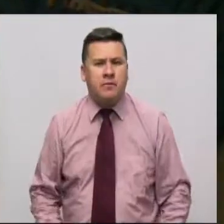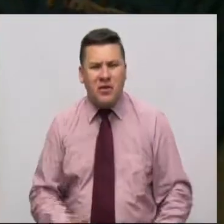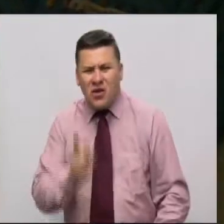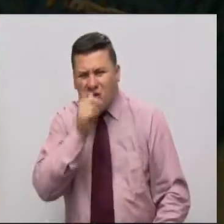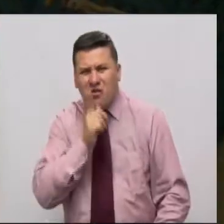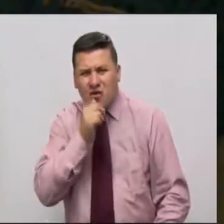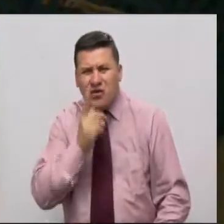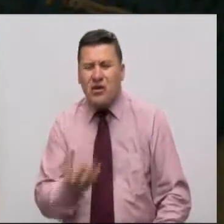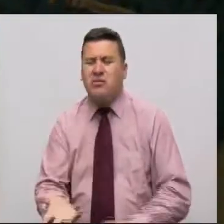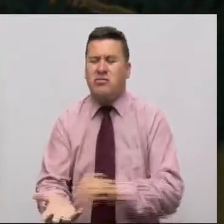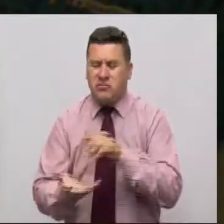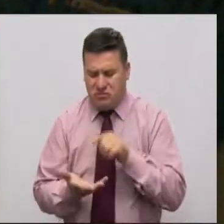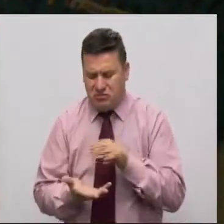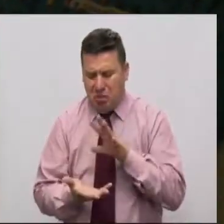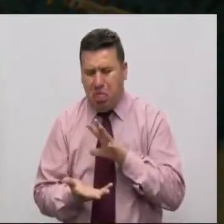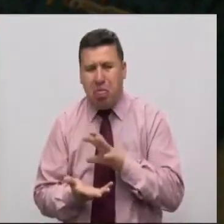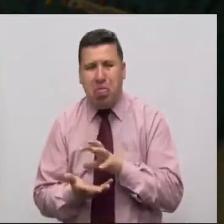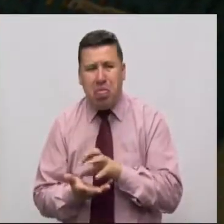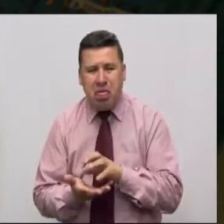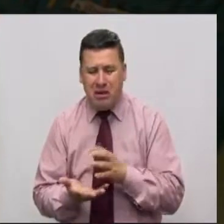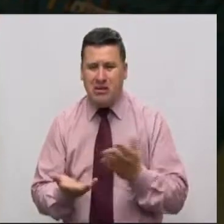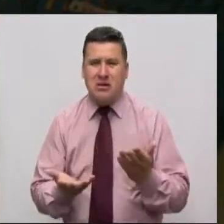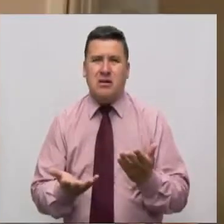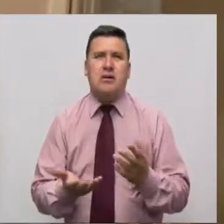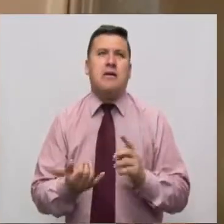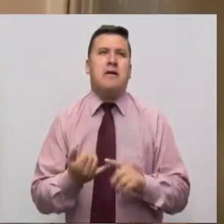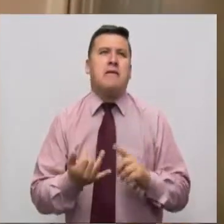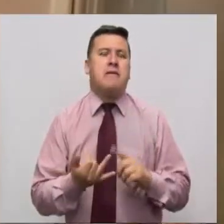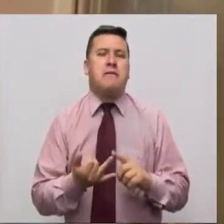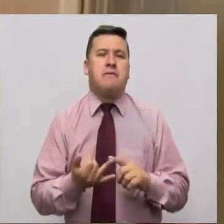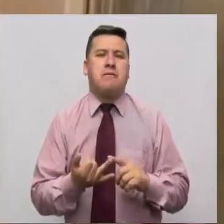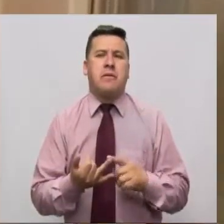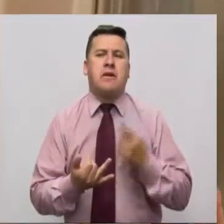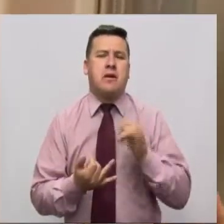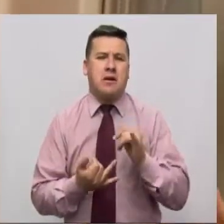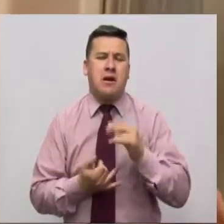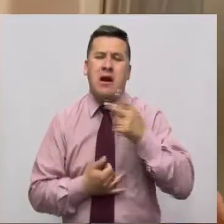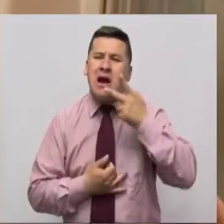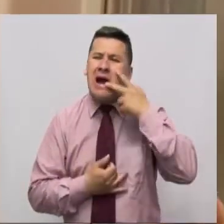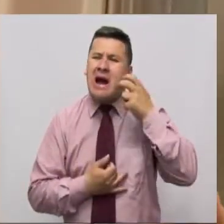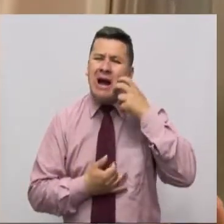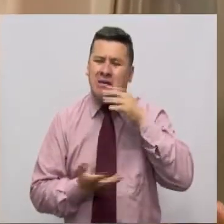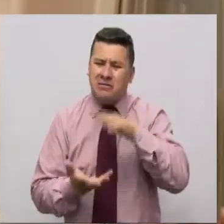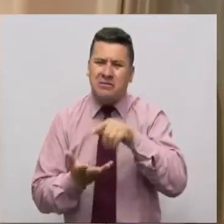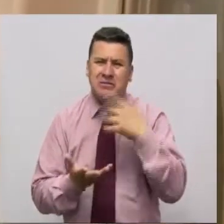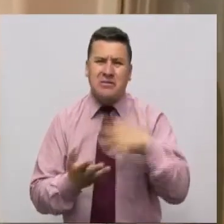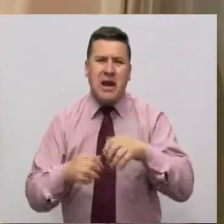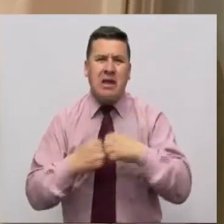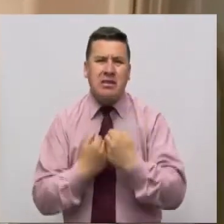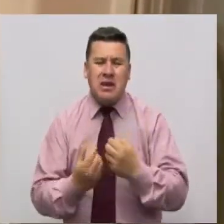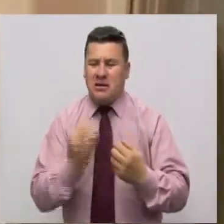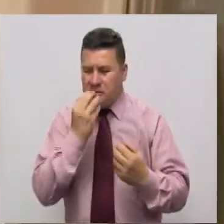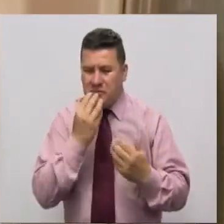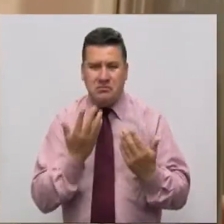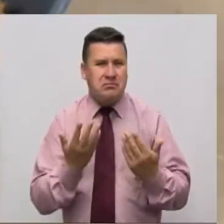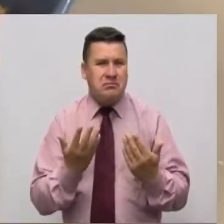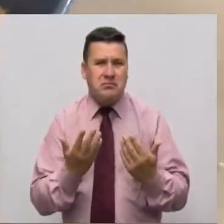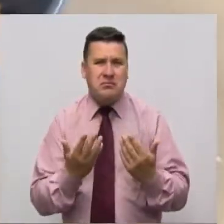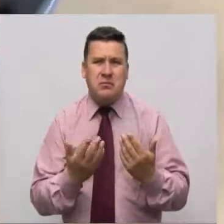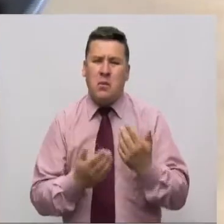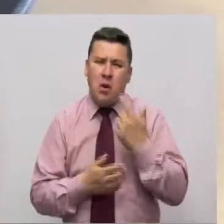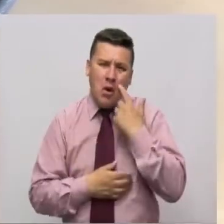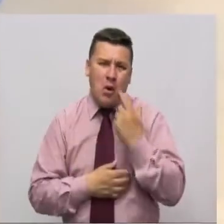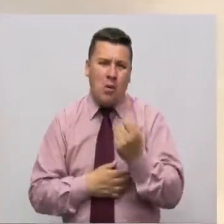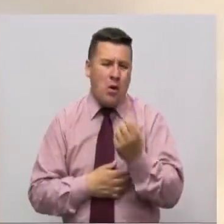Las frutas nos llegaban ya podridas, las carnes muchas veces llegaban dañadas y